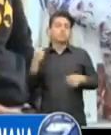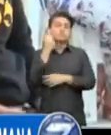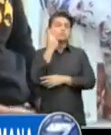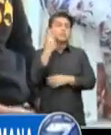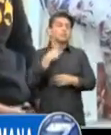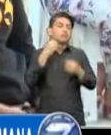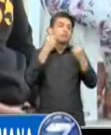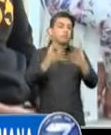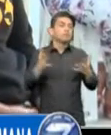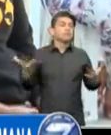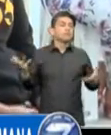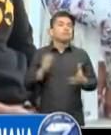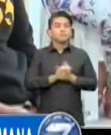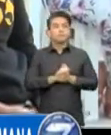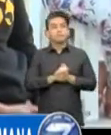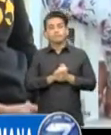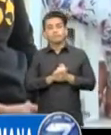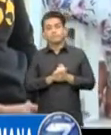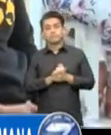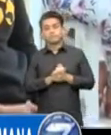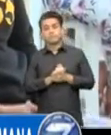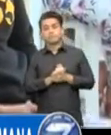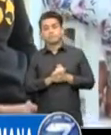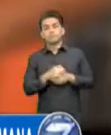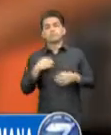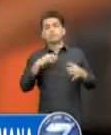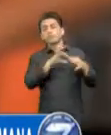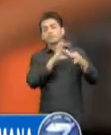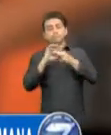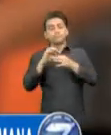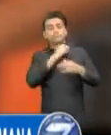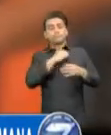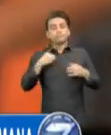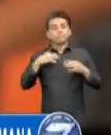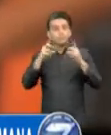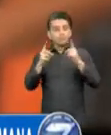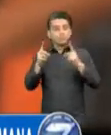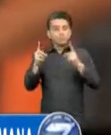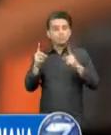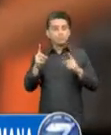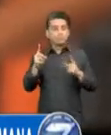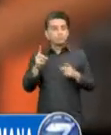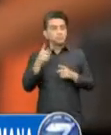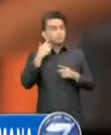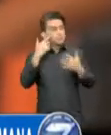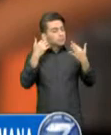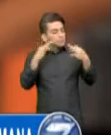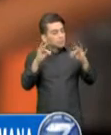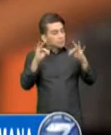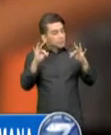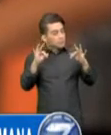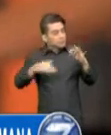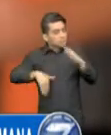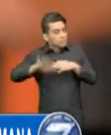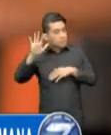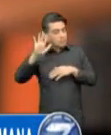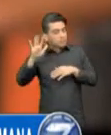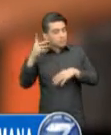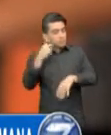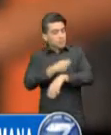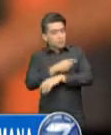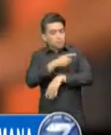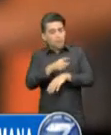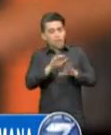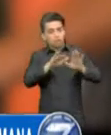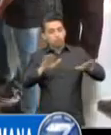en coordinación con el ministerio de educación se va a tratar de que la mayoría de niños en el grupo de 6 a 11 años